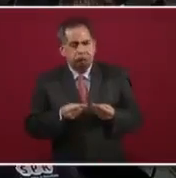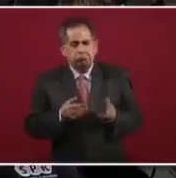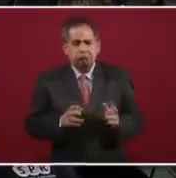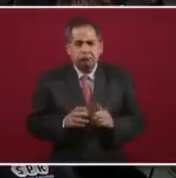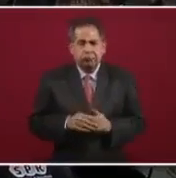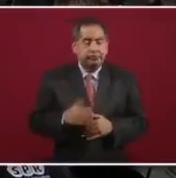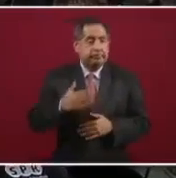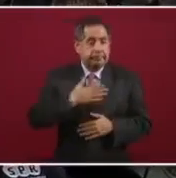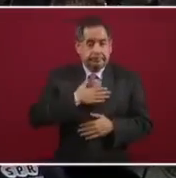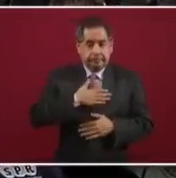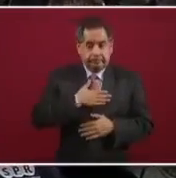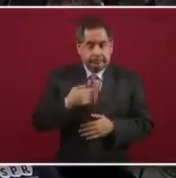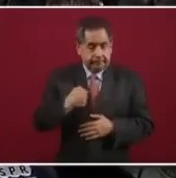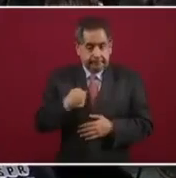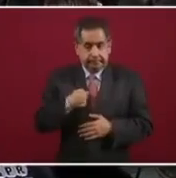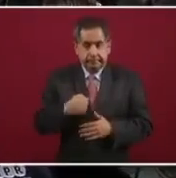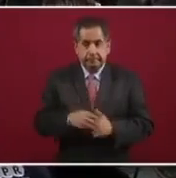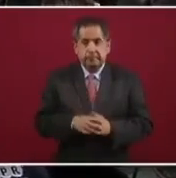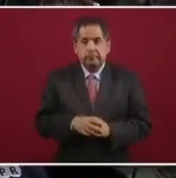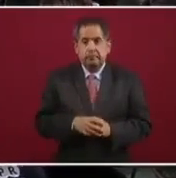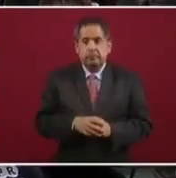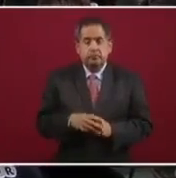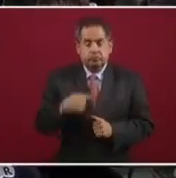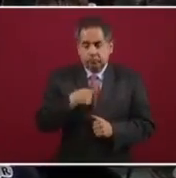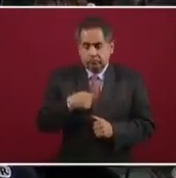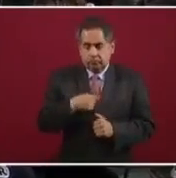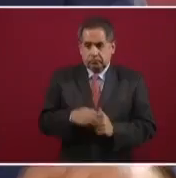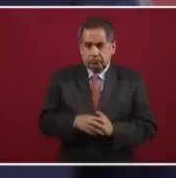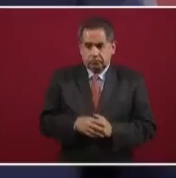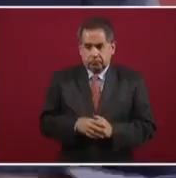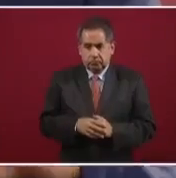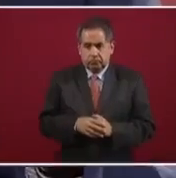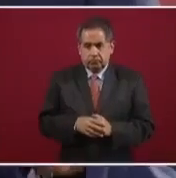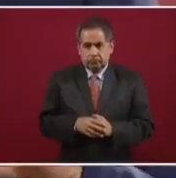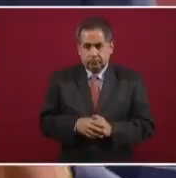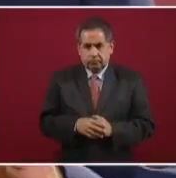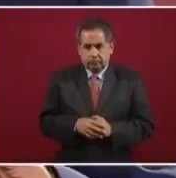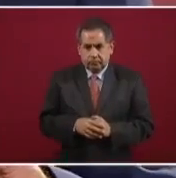En mi caso, yo